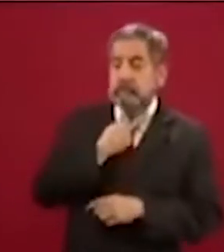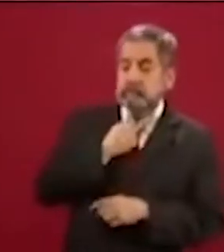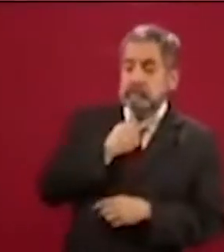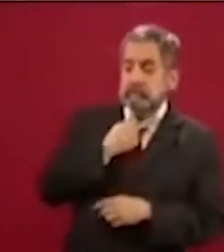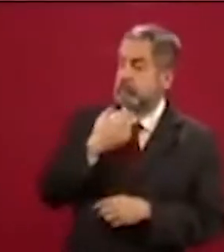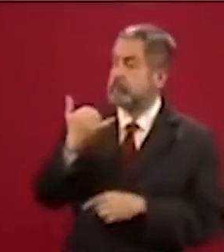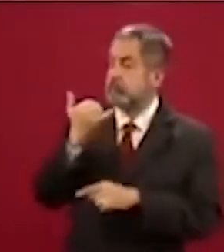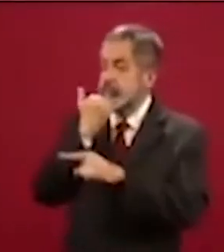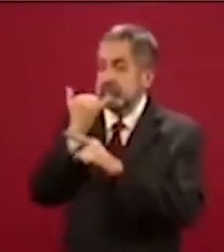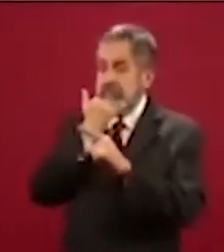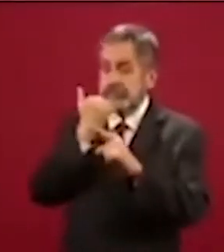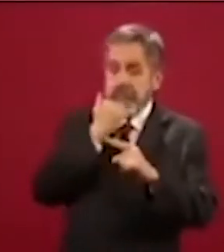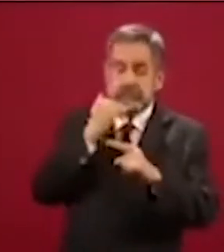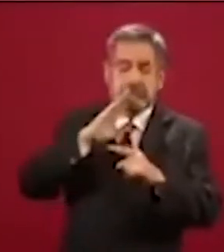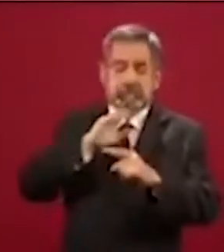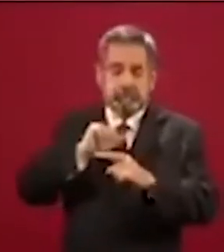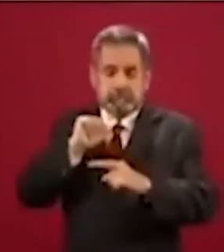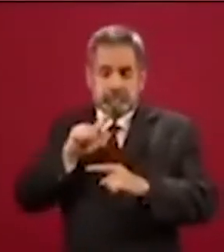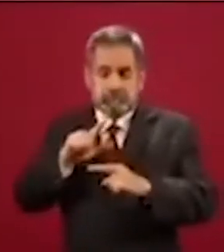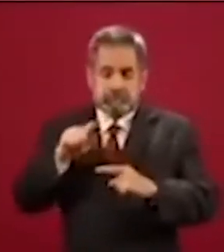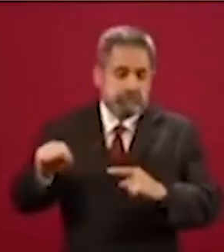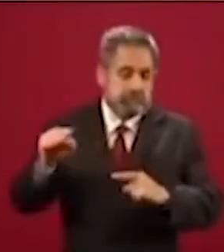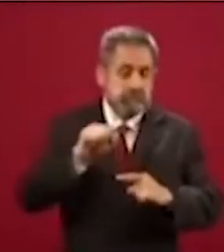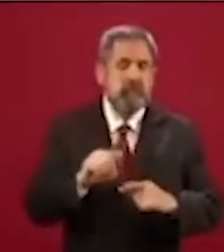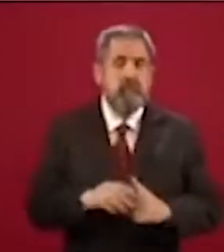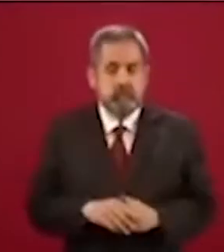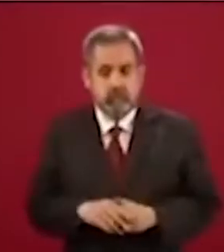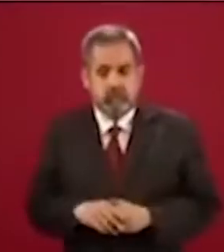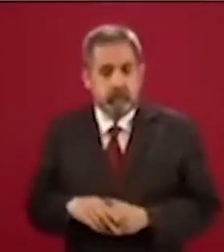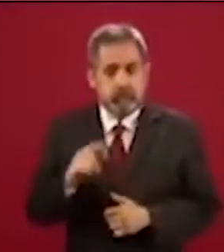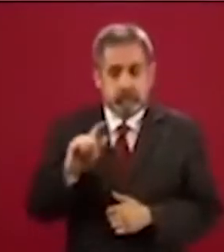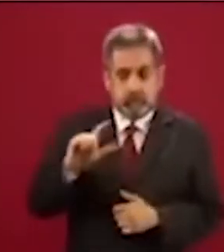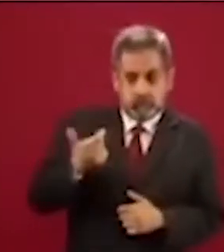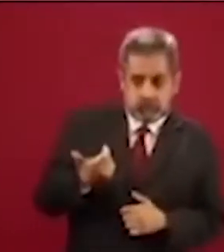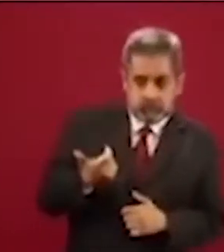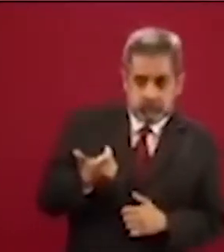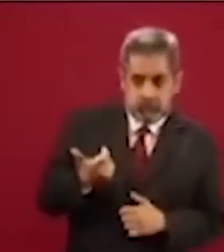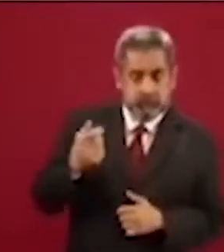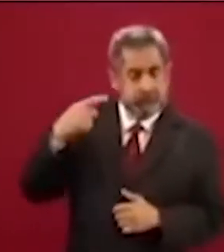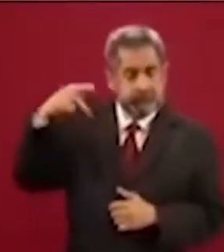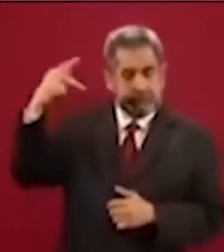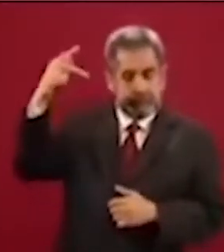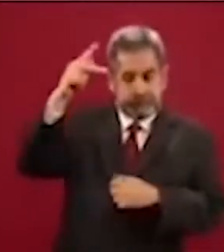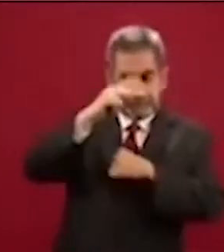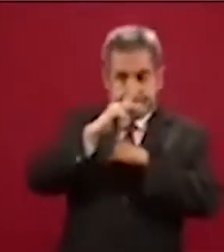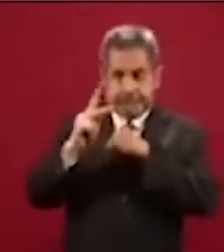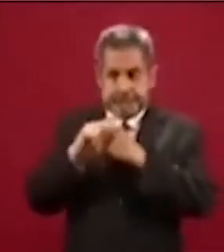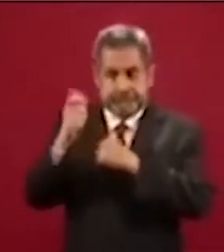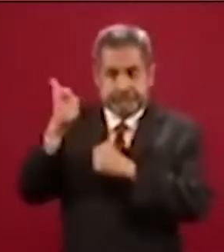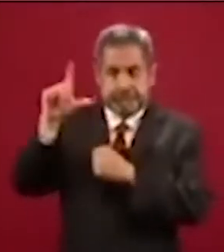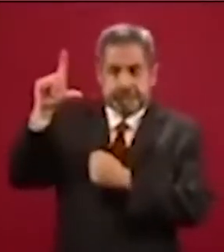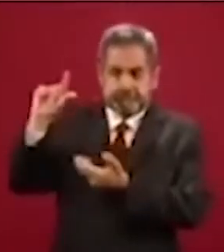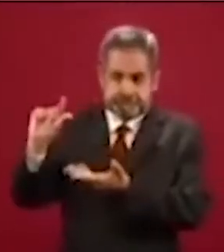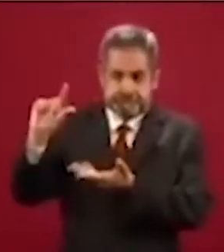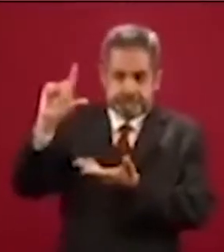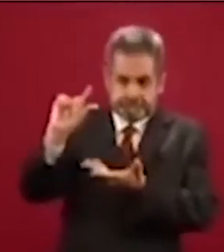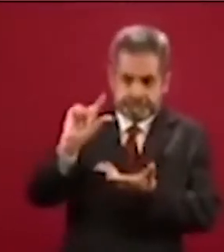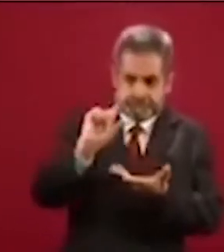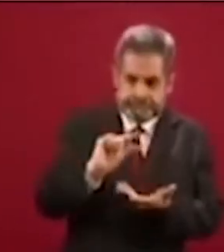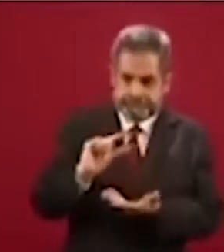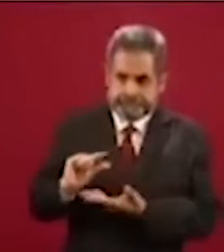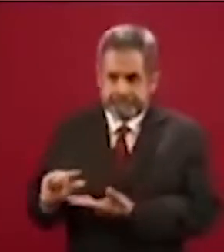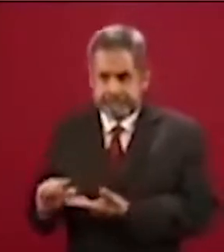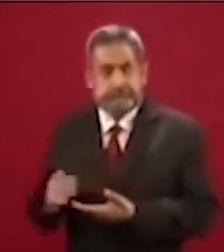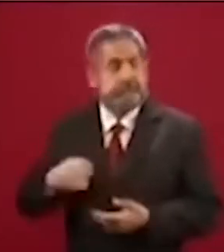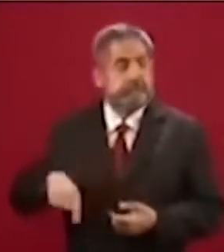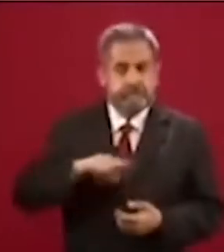resaltó el desempeño del peso durante la jornada de este lunes, cuando los mercados financieros y bursátiles se desplomaron, e incluso el Banco de